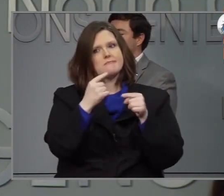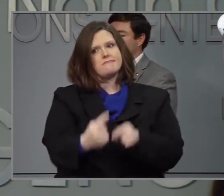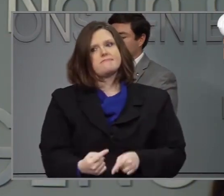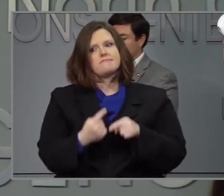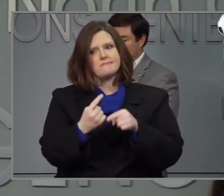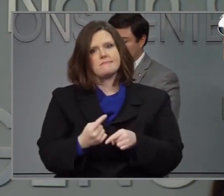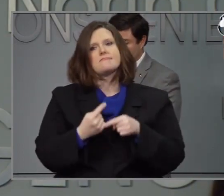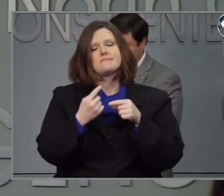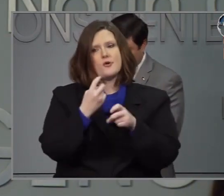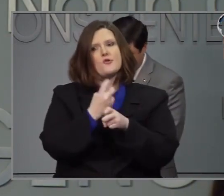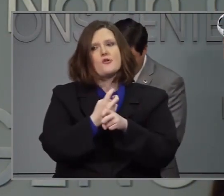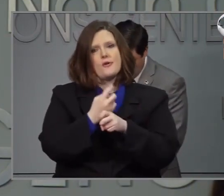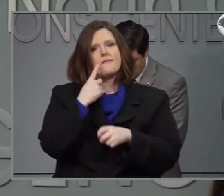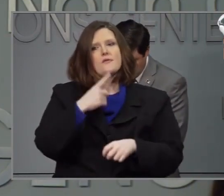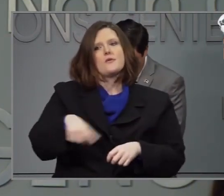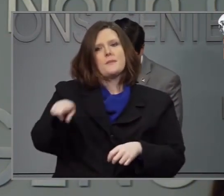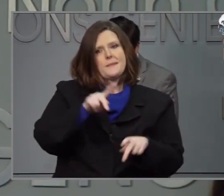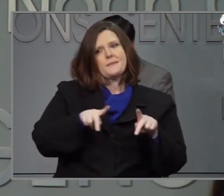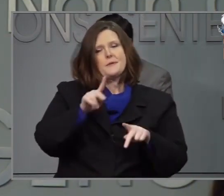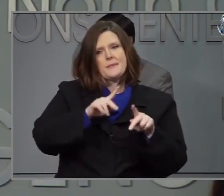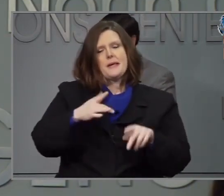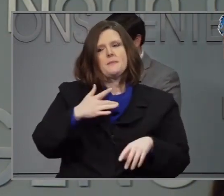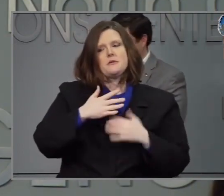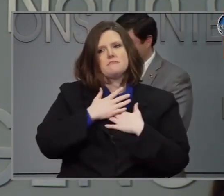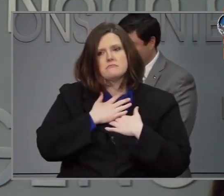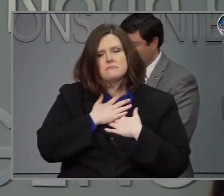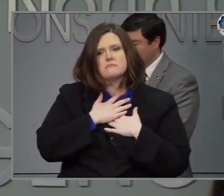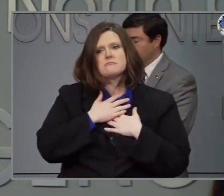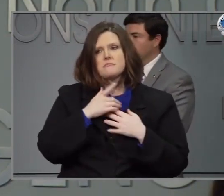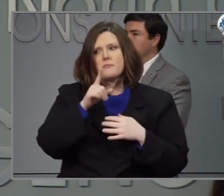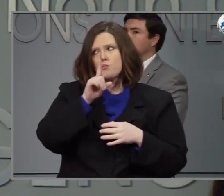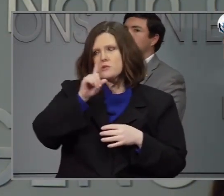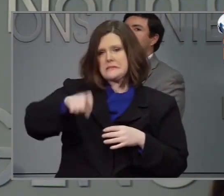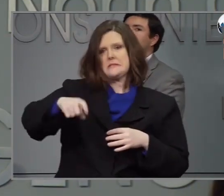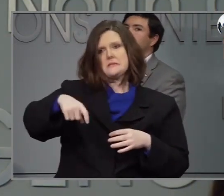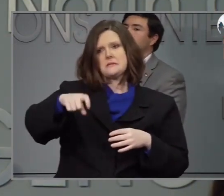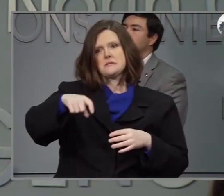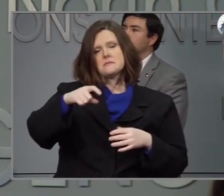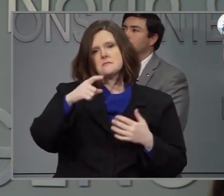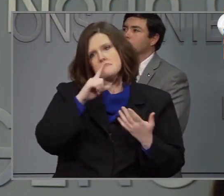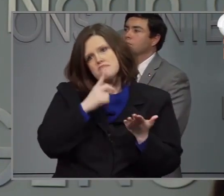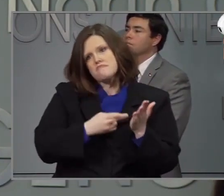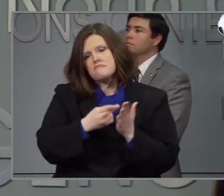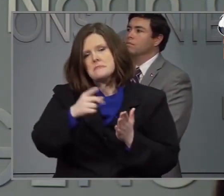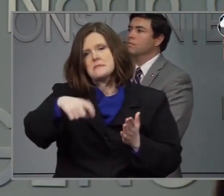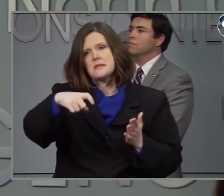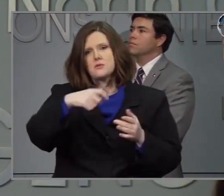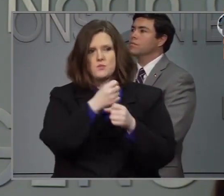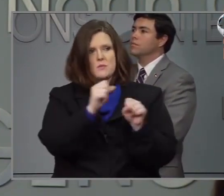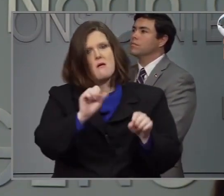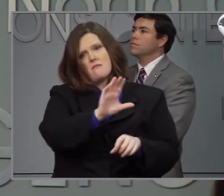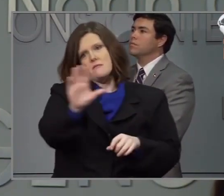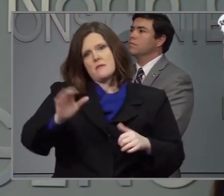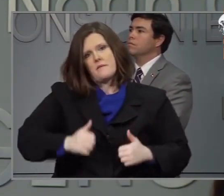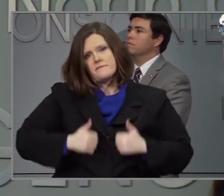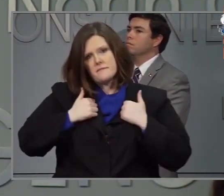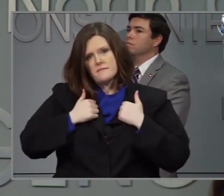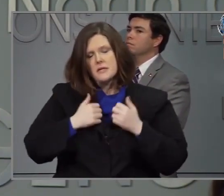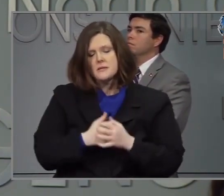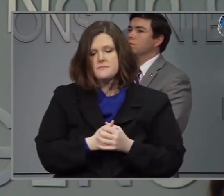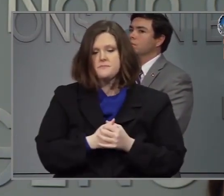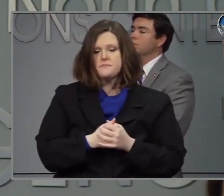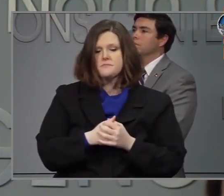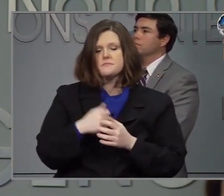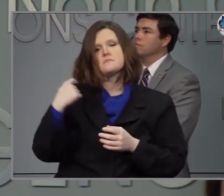dificultad y pesadumbre para muchas personas sin embargo son necesarias para salvar vidas